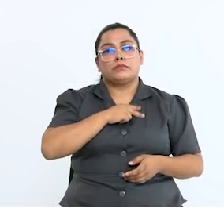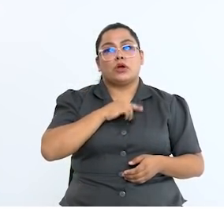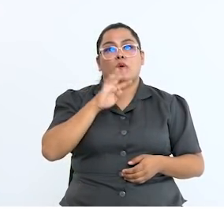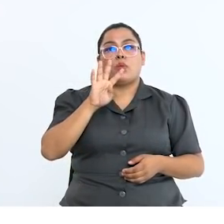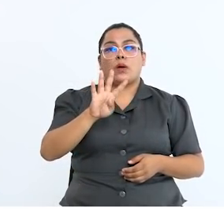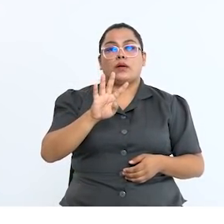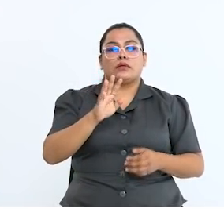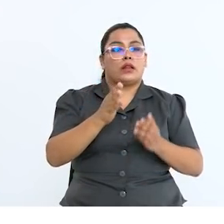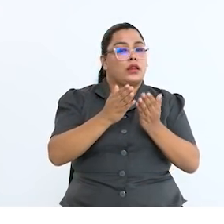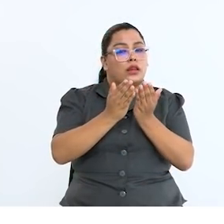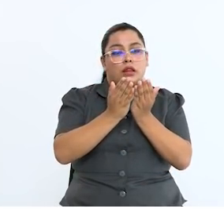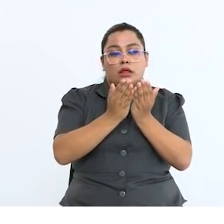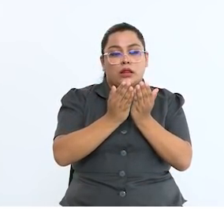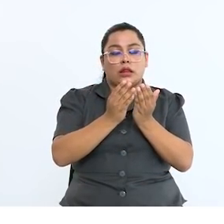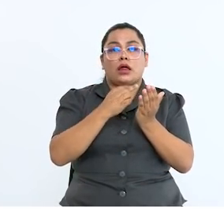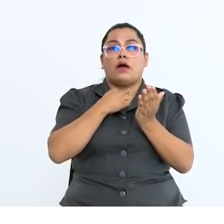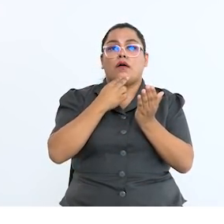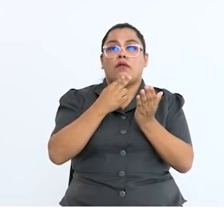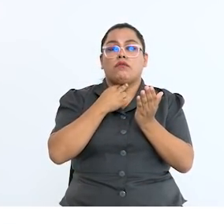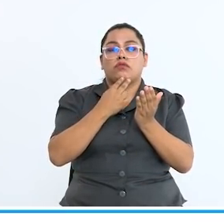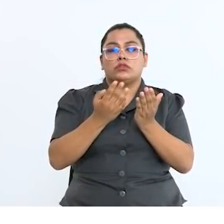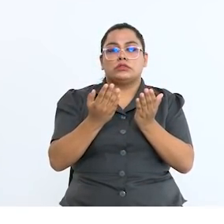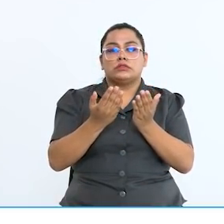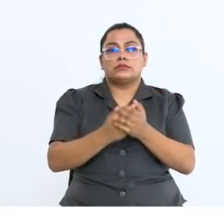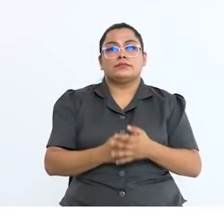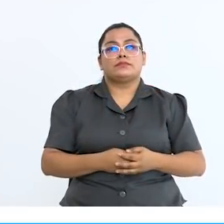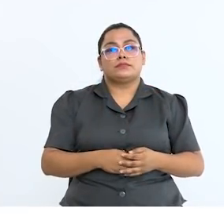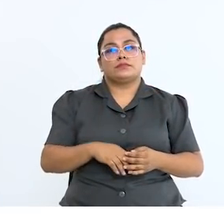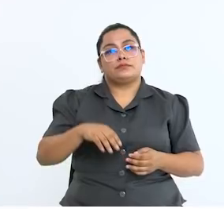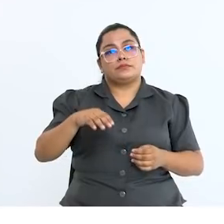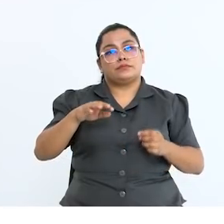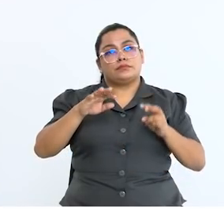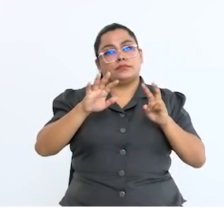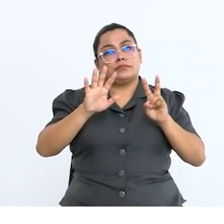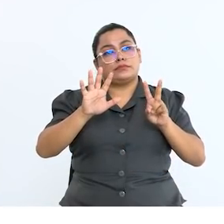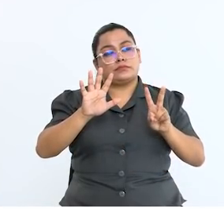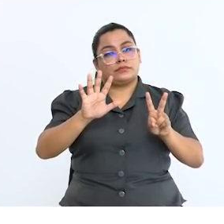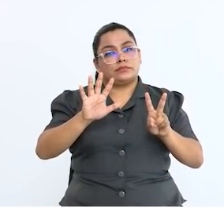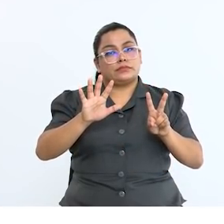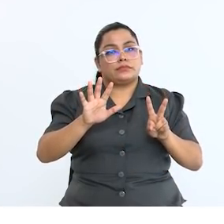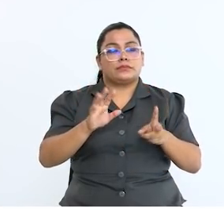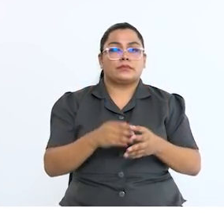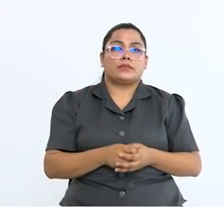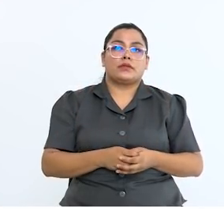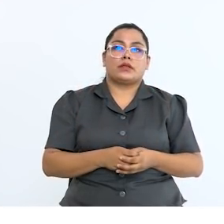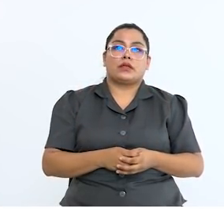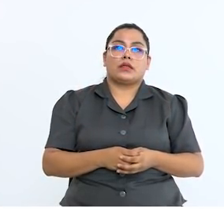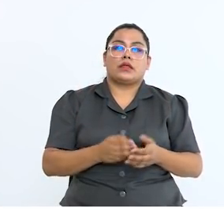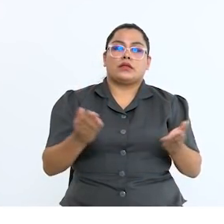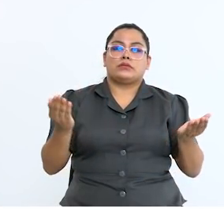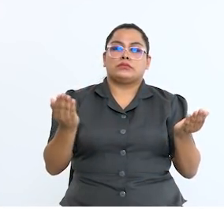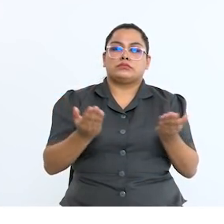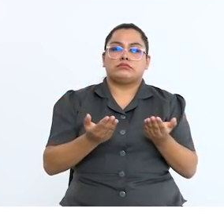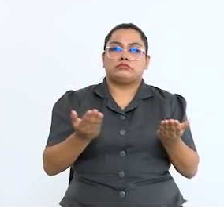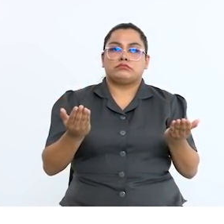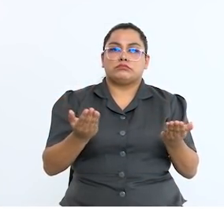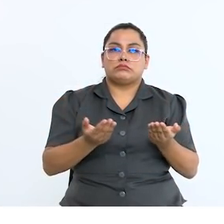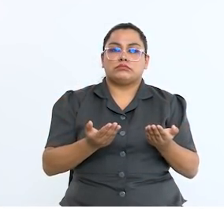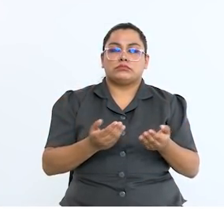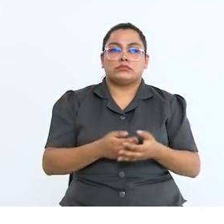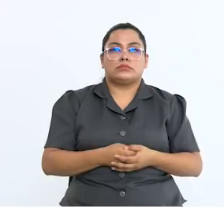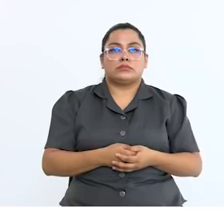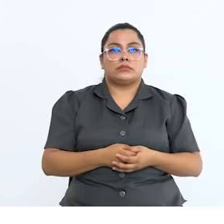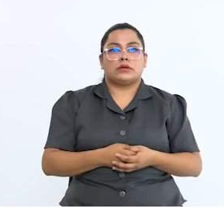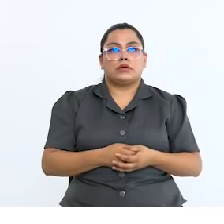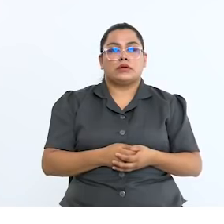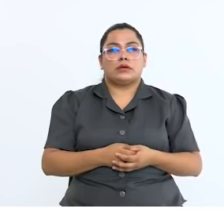unidad 4, lectura en voz alta. En la unidad 7 se trabajará la formulación y creación